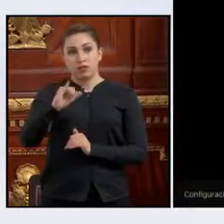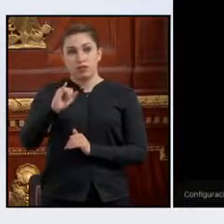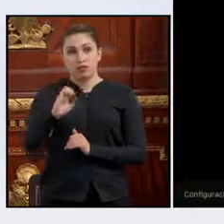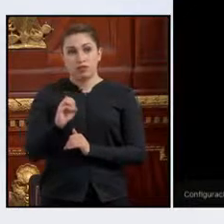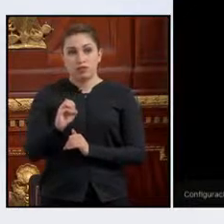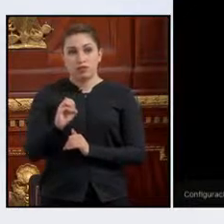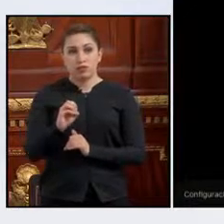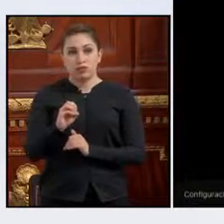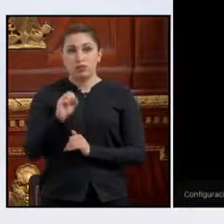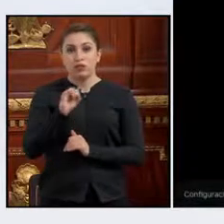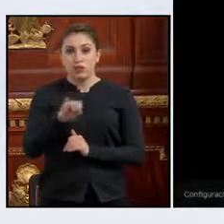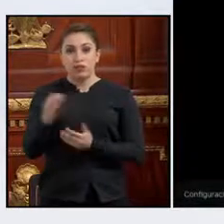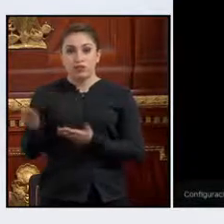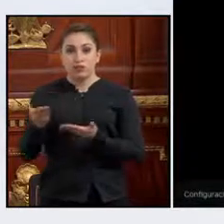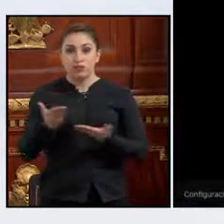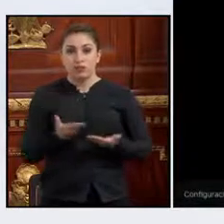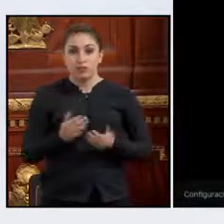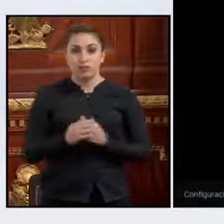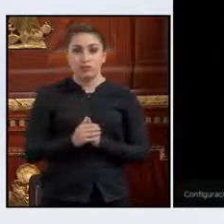Chávez, presente.